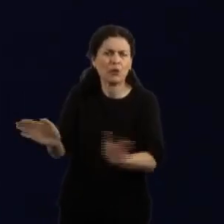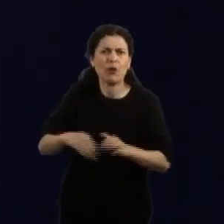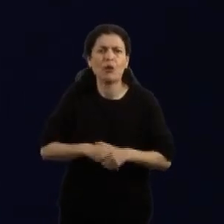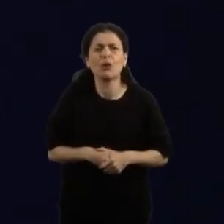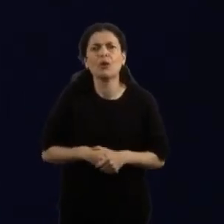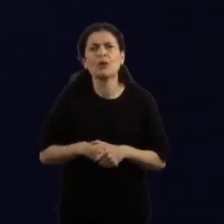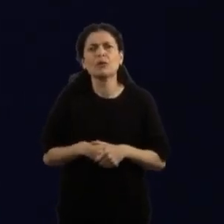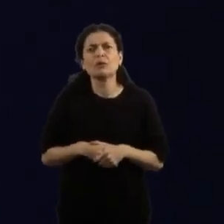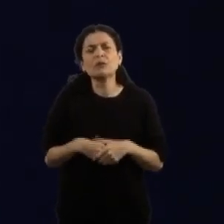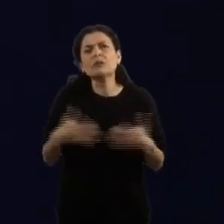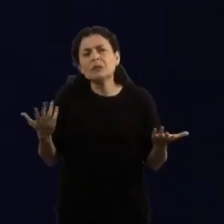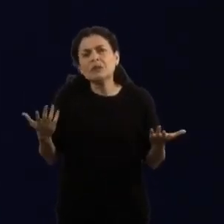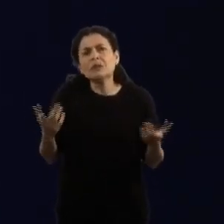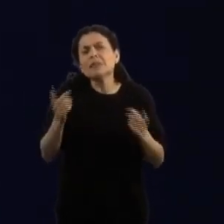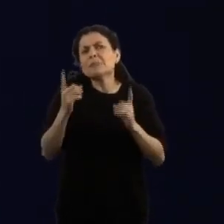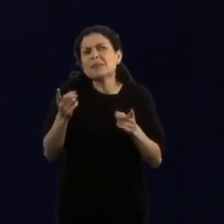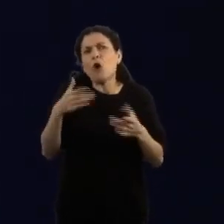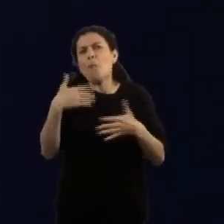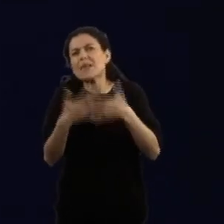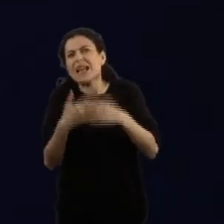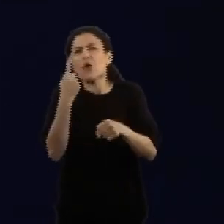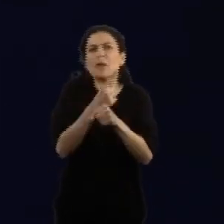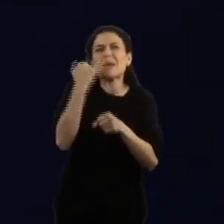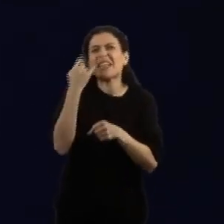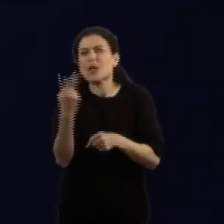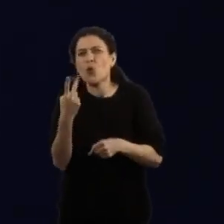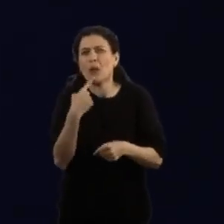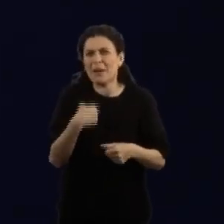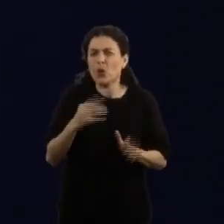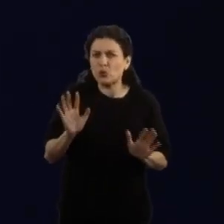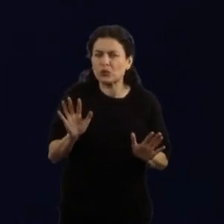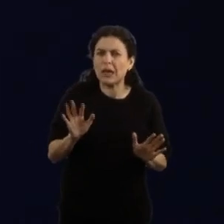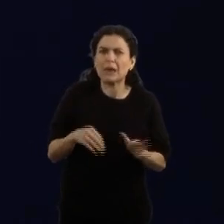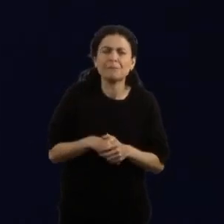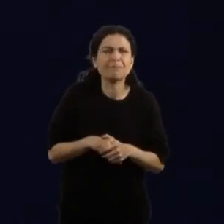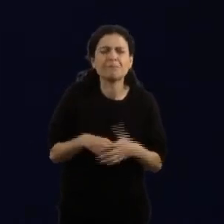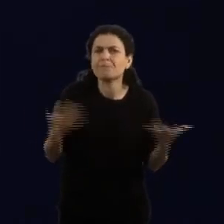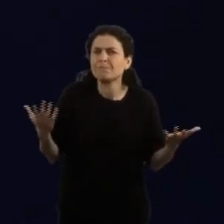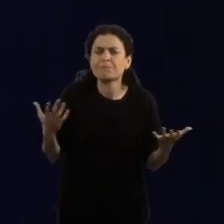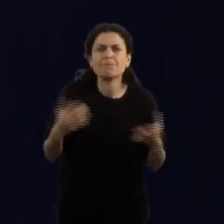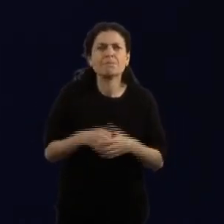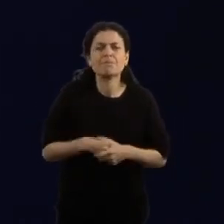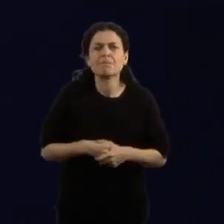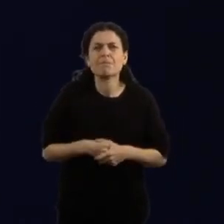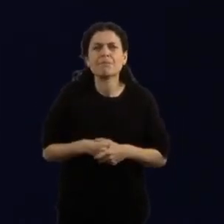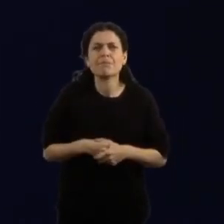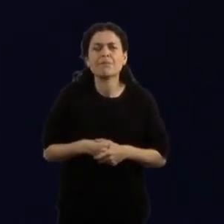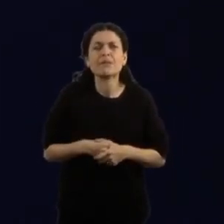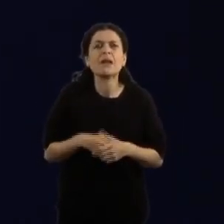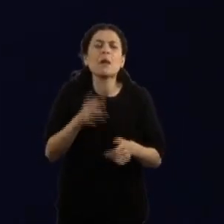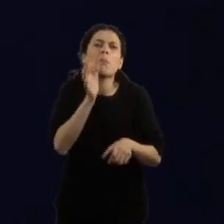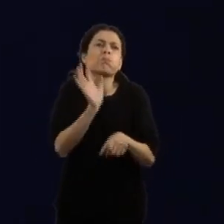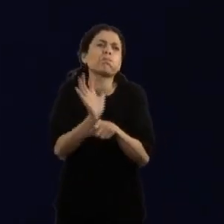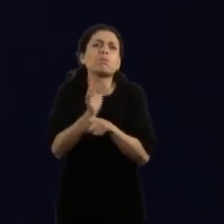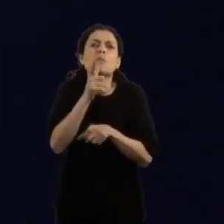Bueno, y un poco contestando tu primera pregunta, en principio se las ha invisibilizado